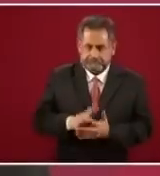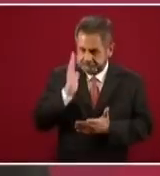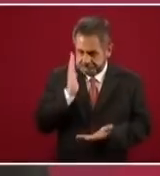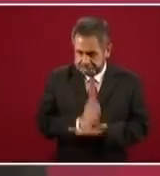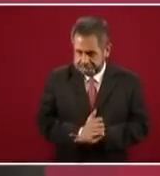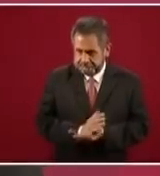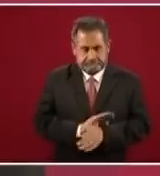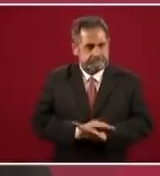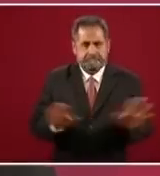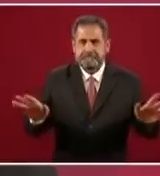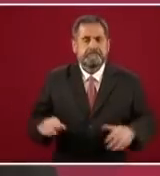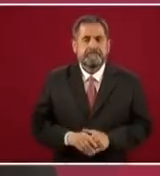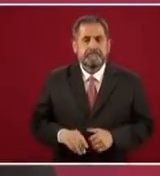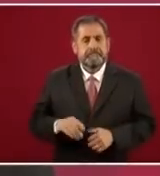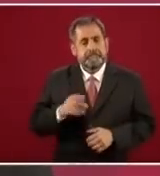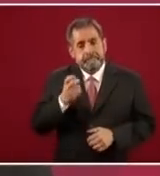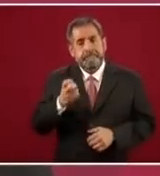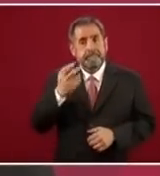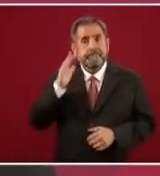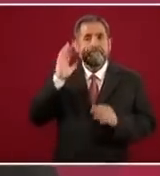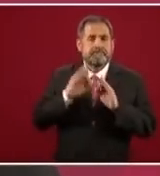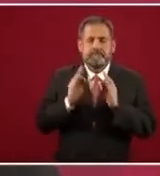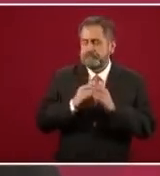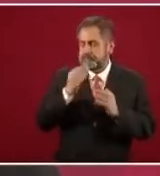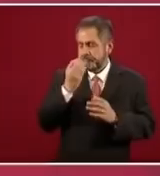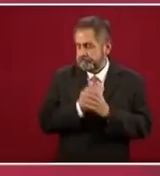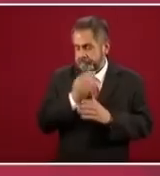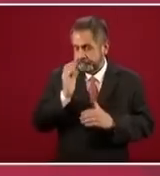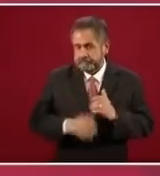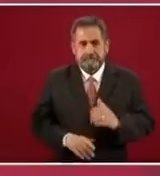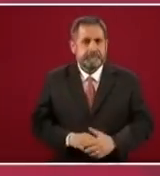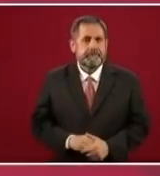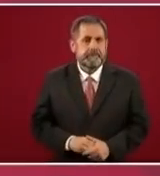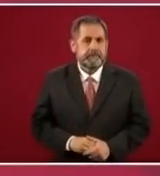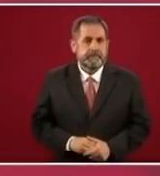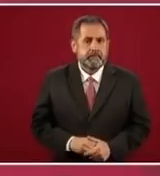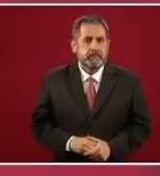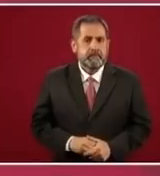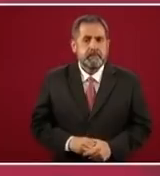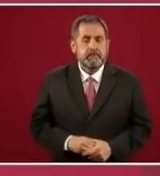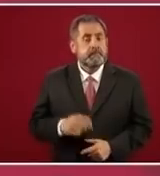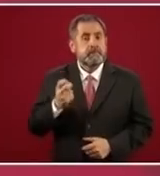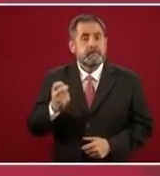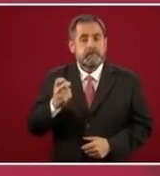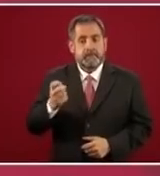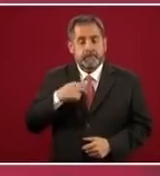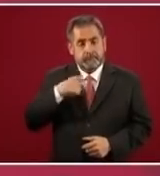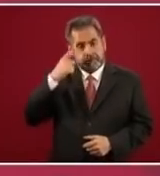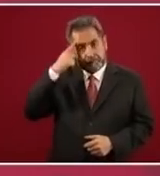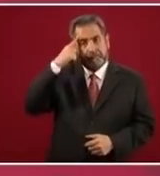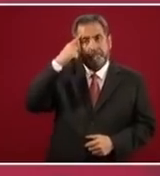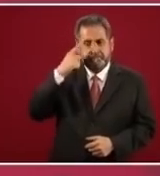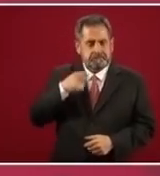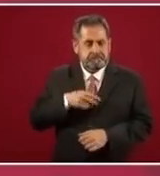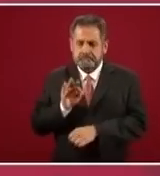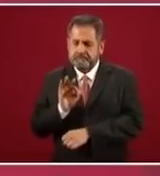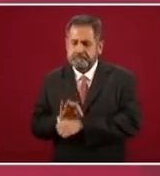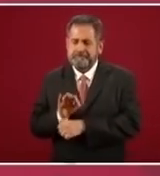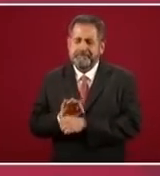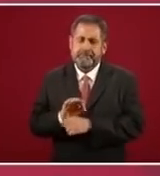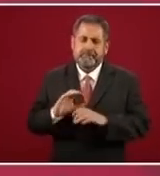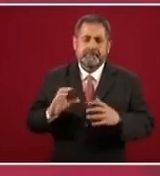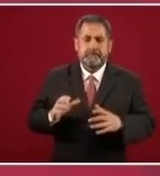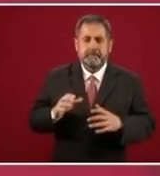terminó ese influyentismo. Por eso se protege